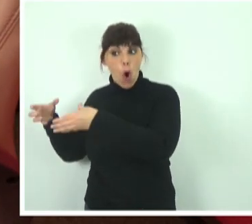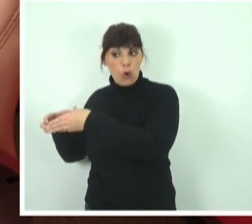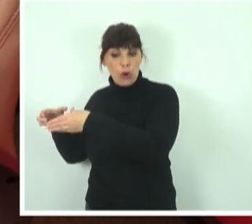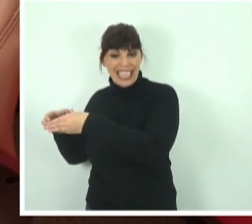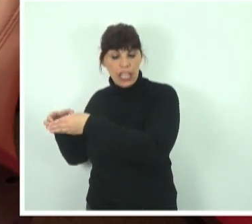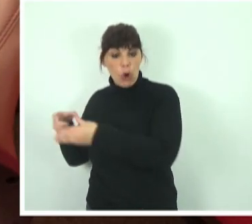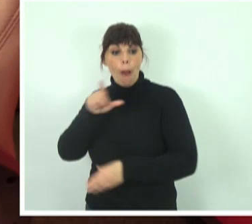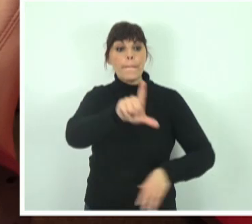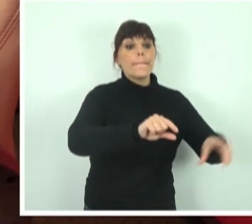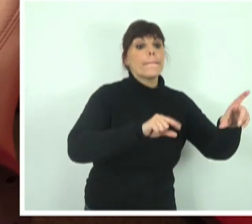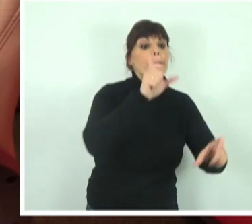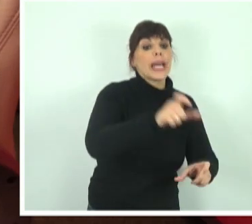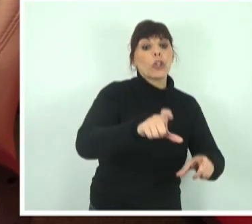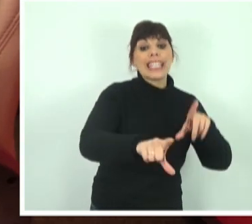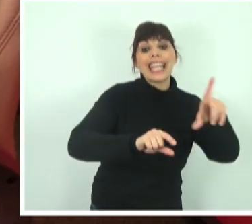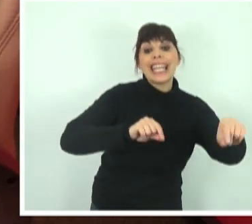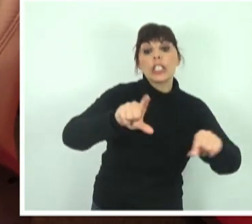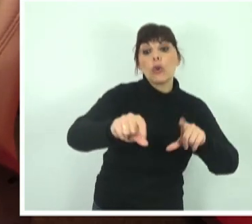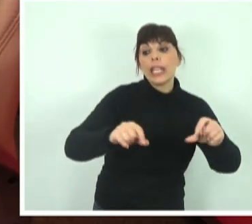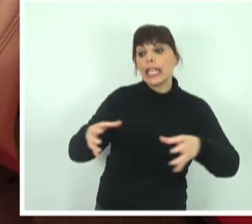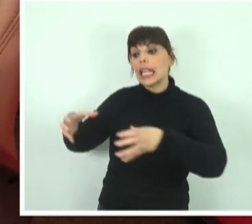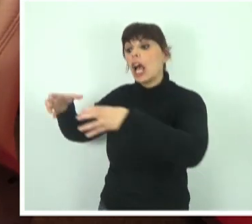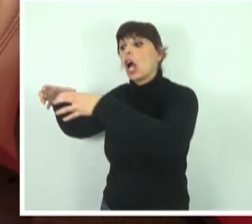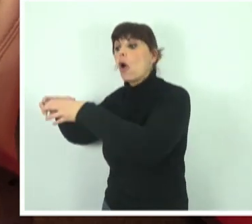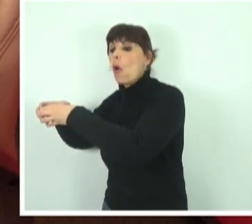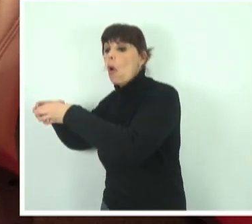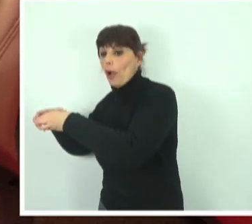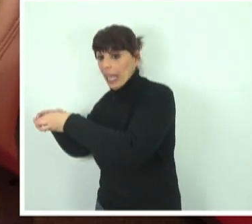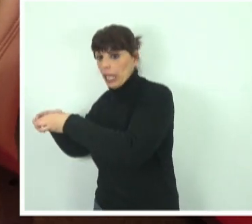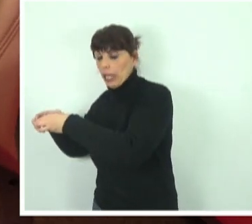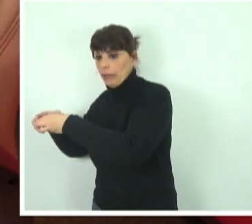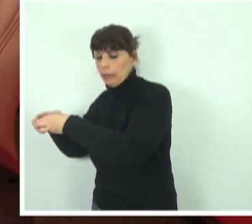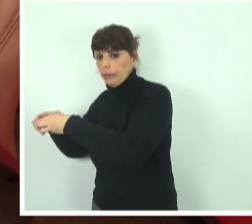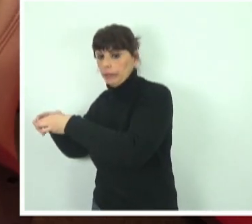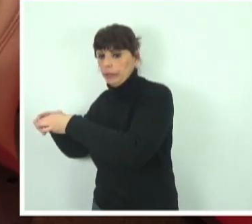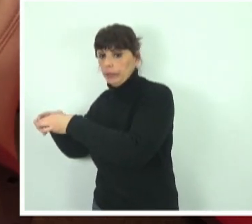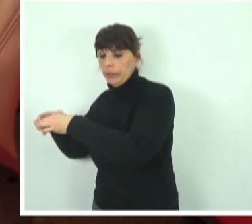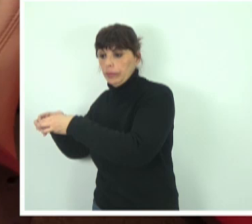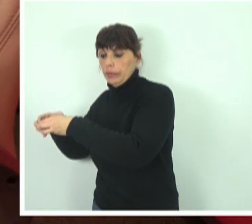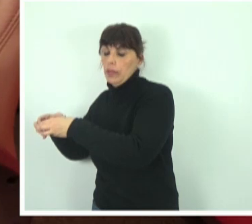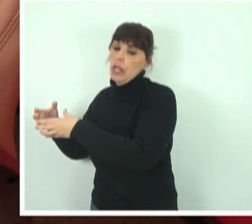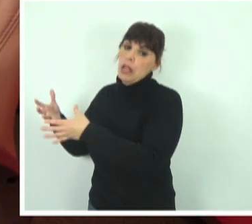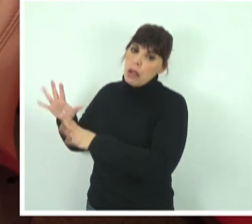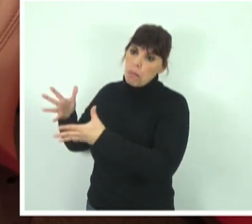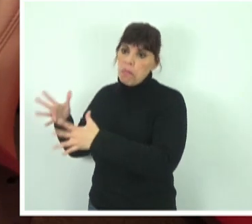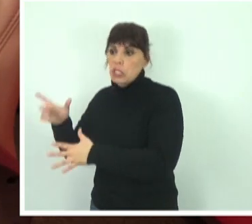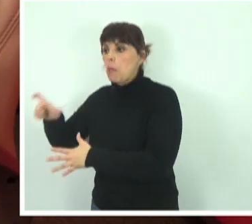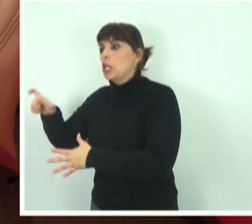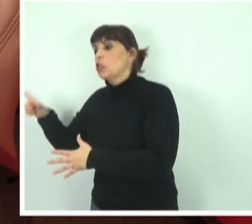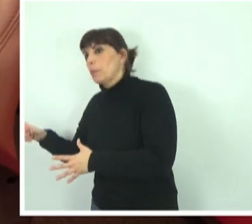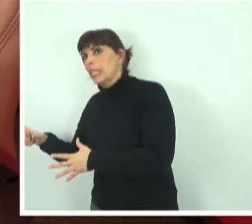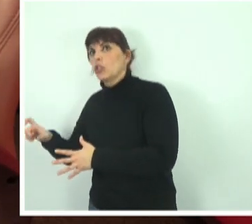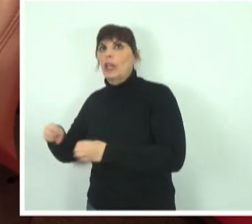de ecclesia, podían ser 9, para los hebreos siempre tienen que ser 12 hombres.